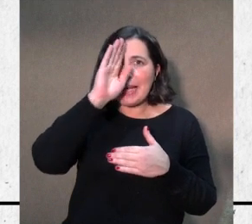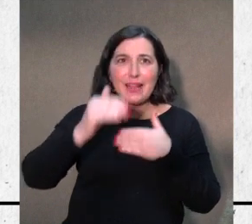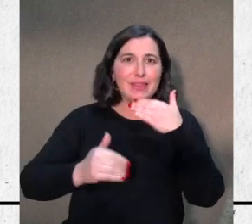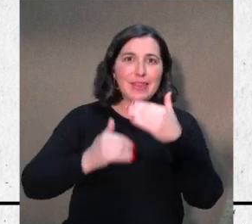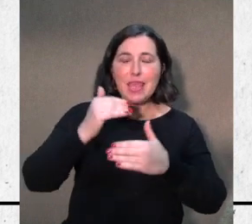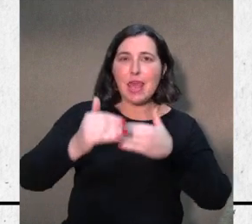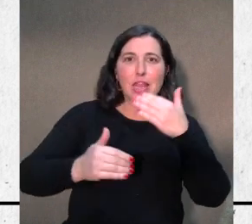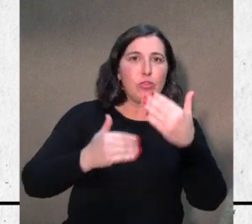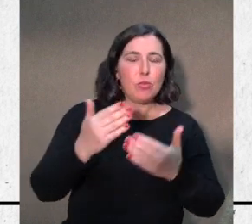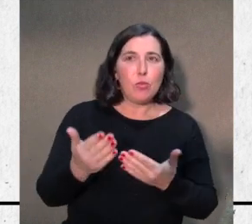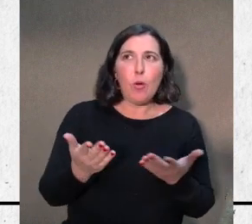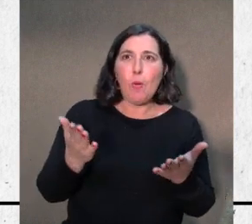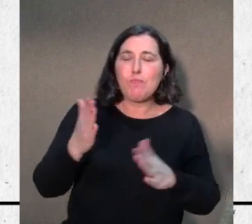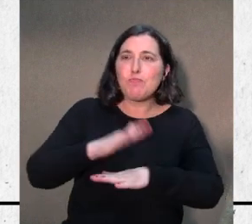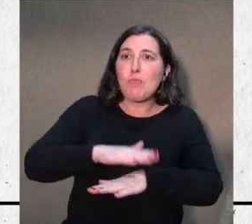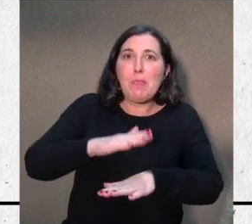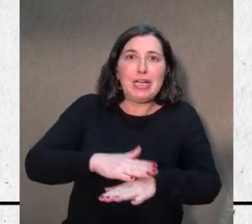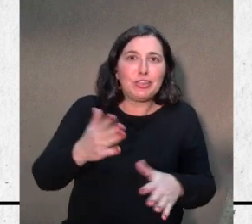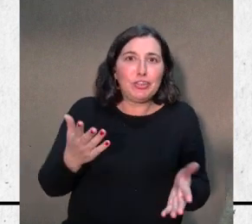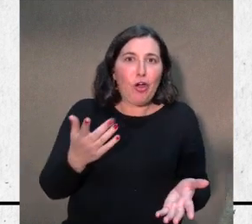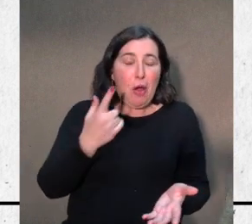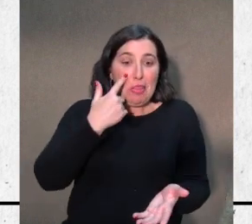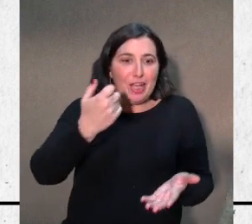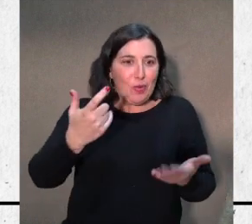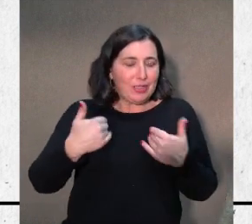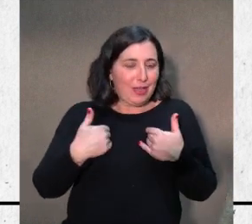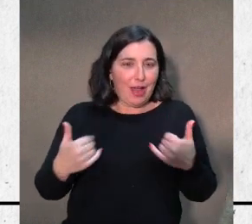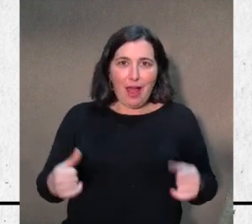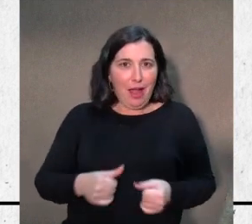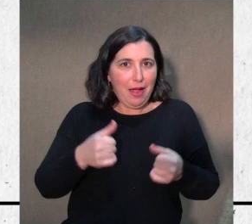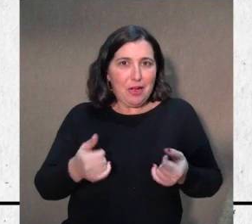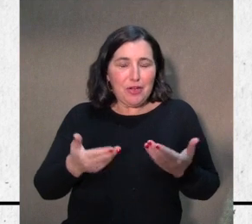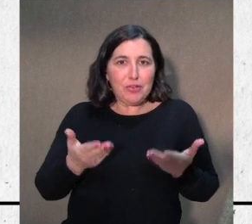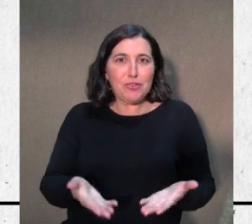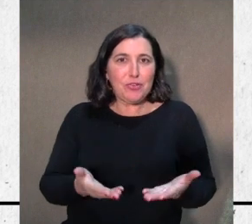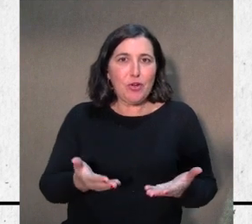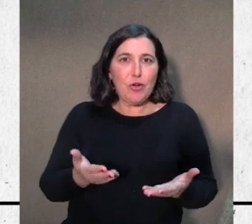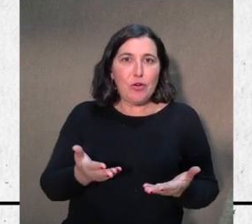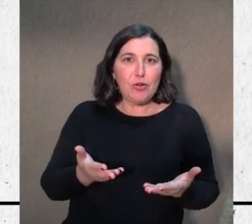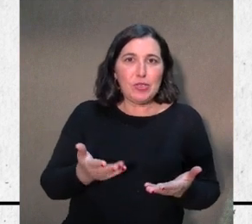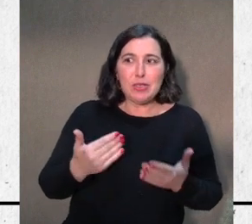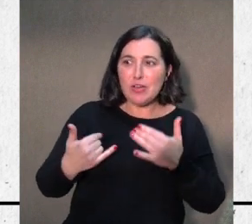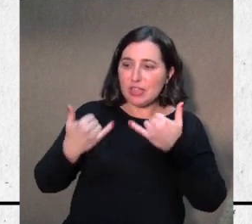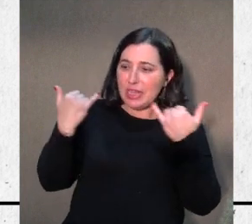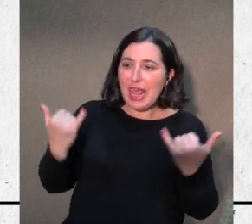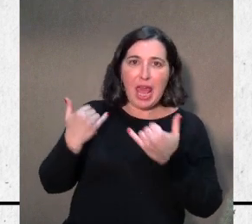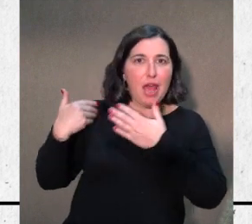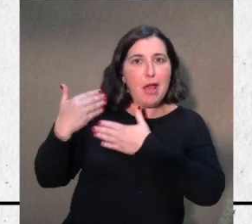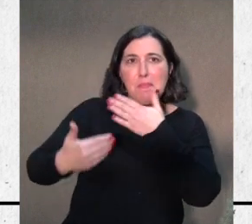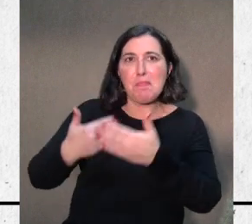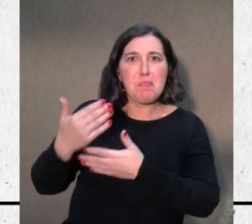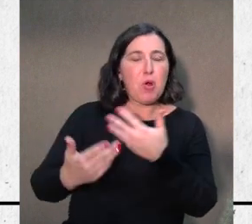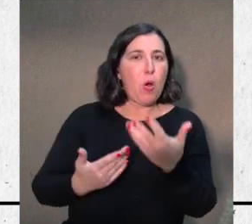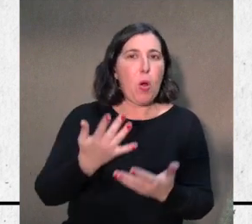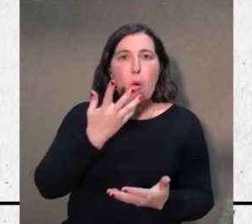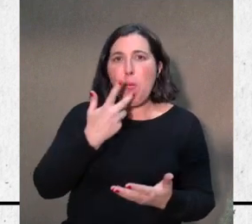yo hacía. O sea, que de repente vi que siguió pasando el tiempo, que me fue gustando mucho más y que me fui enamorando del instrumento,